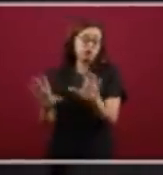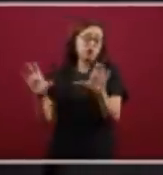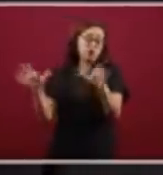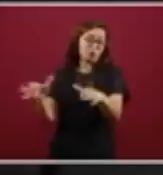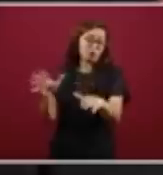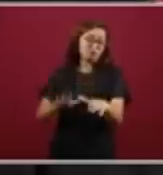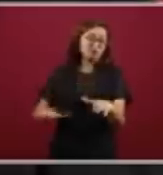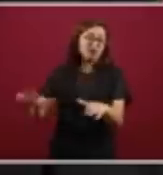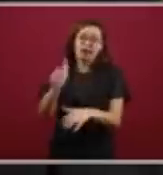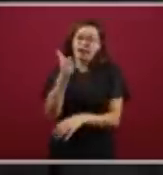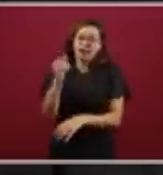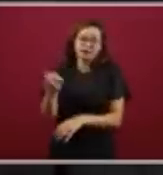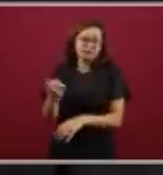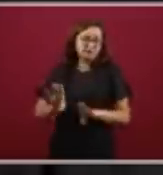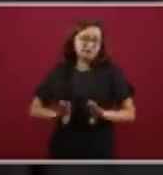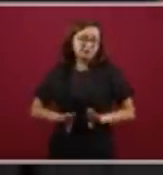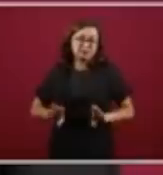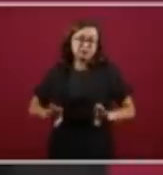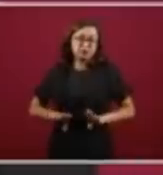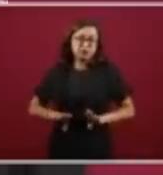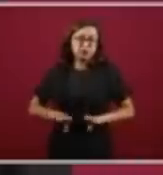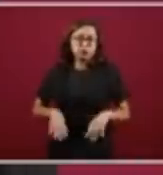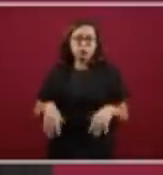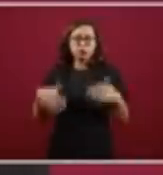es parte de nuestra